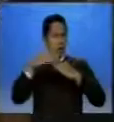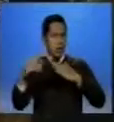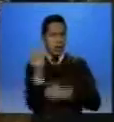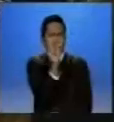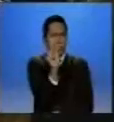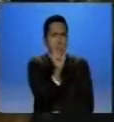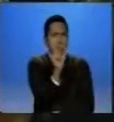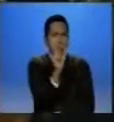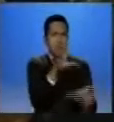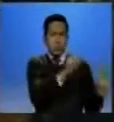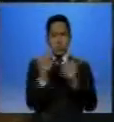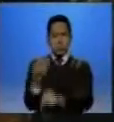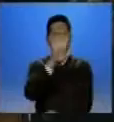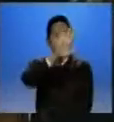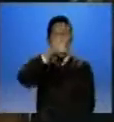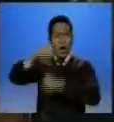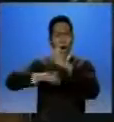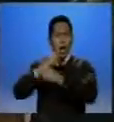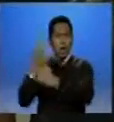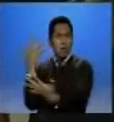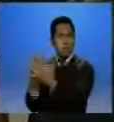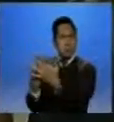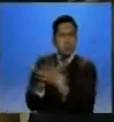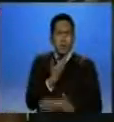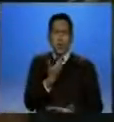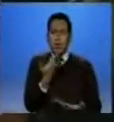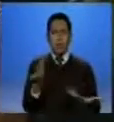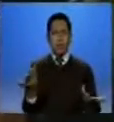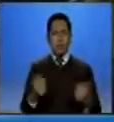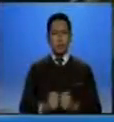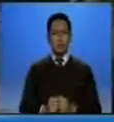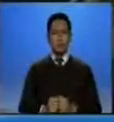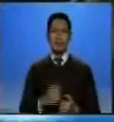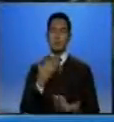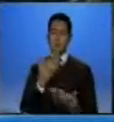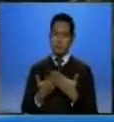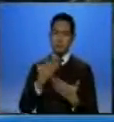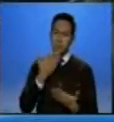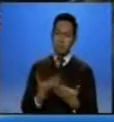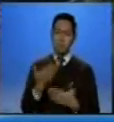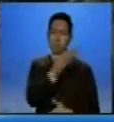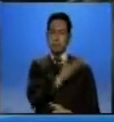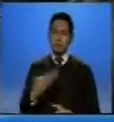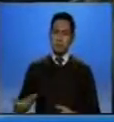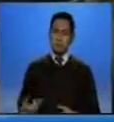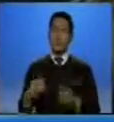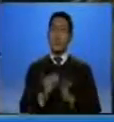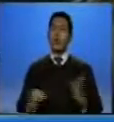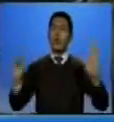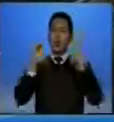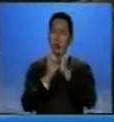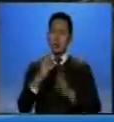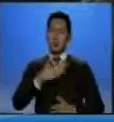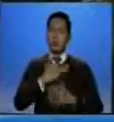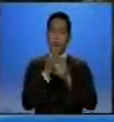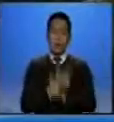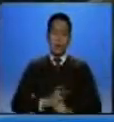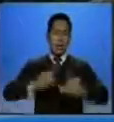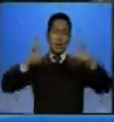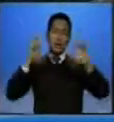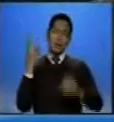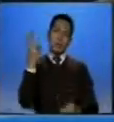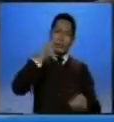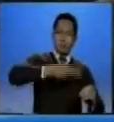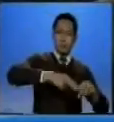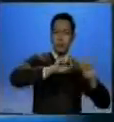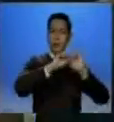prisión. Decirle al presidente que muchas gracias, porque nuevamente vuelvo a integrarme en la sociedad, a